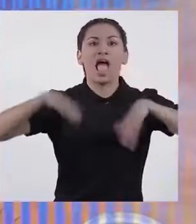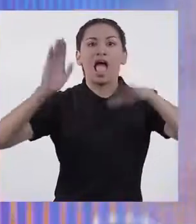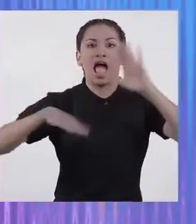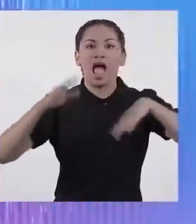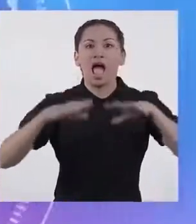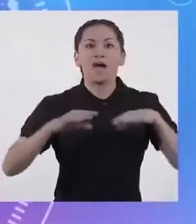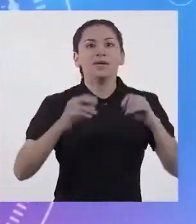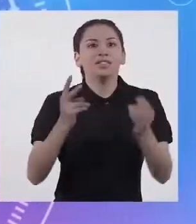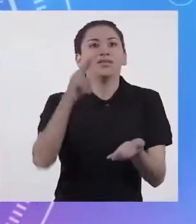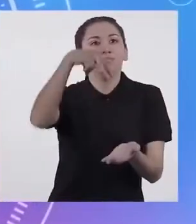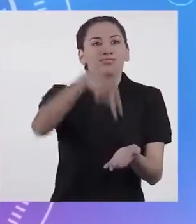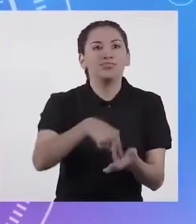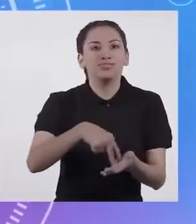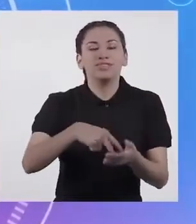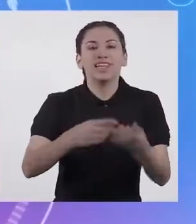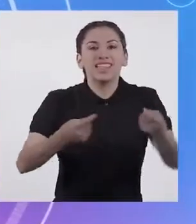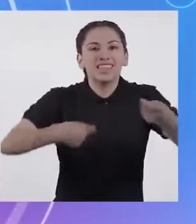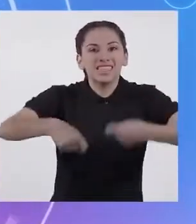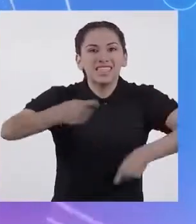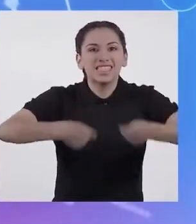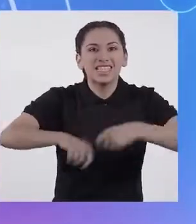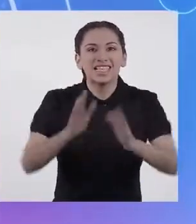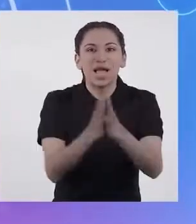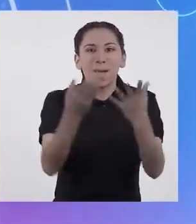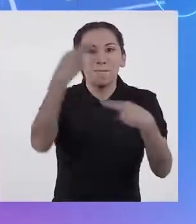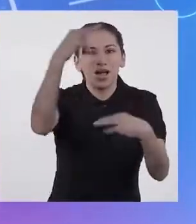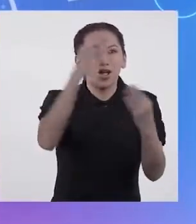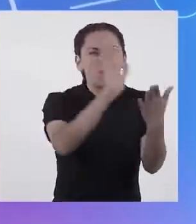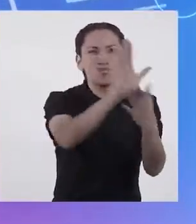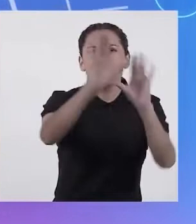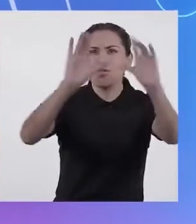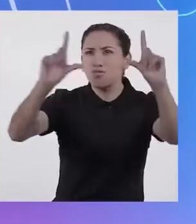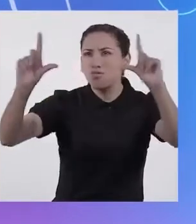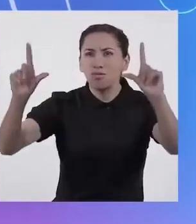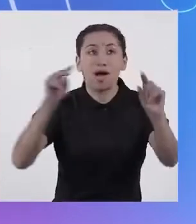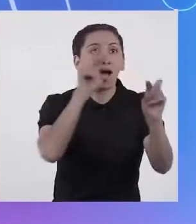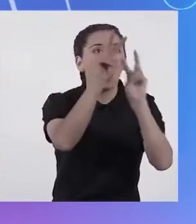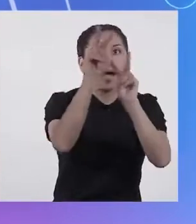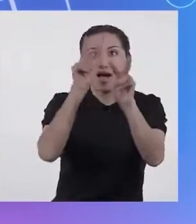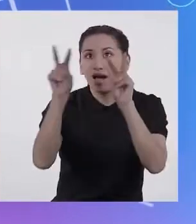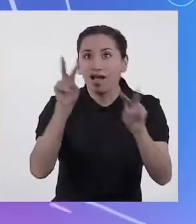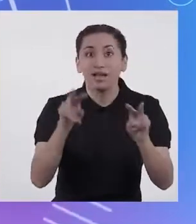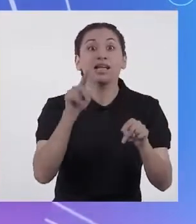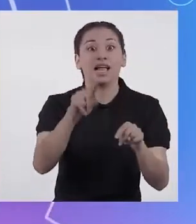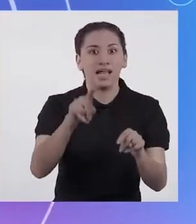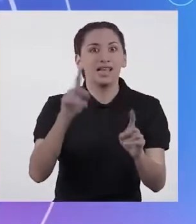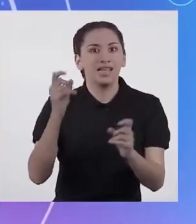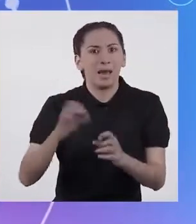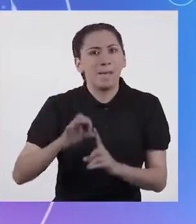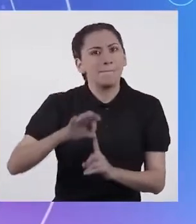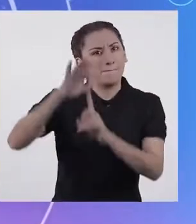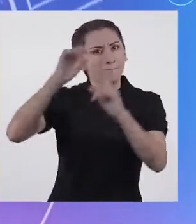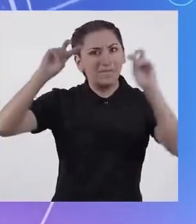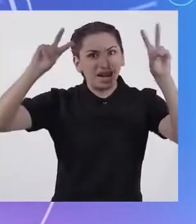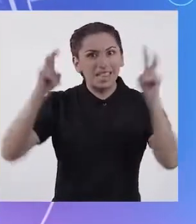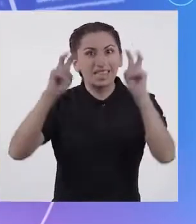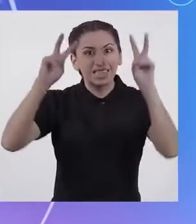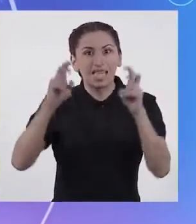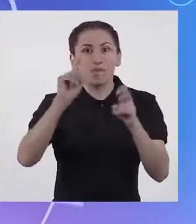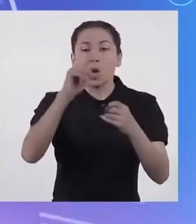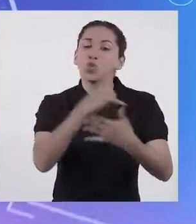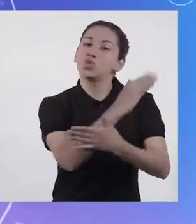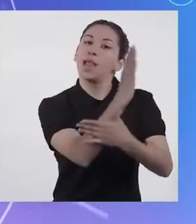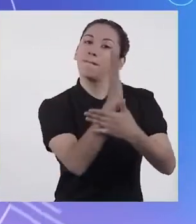en el kiosco de periódicos a leer los titulares de las noticias. El titular es una de las partes de